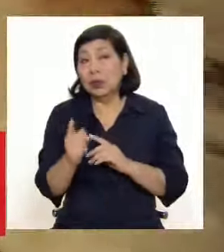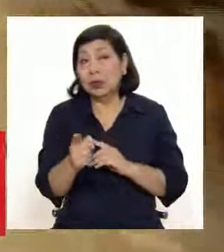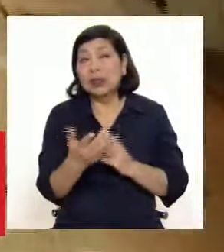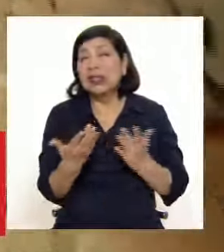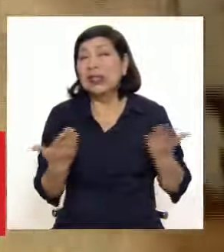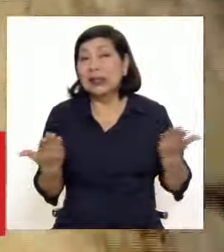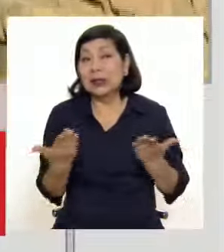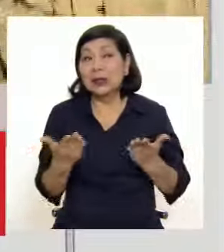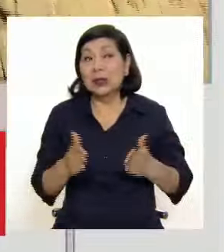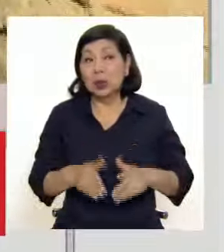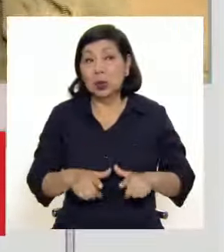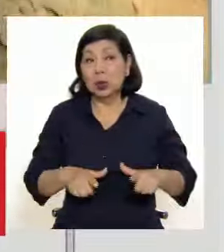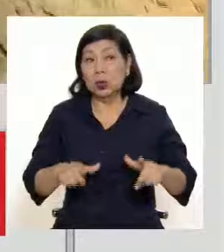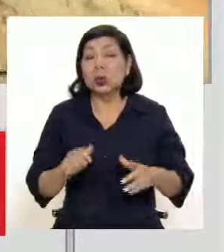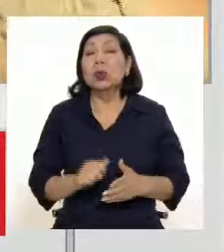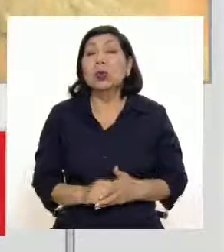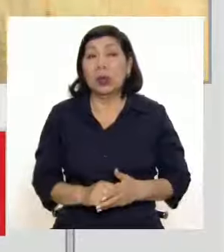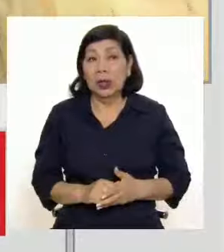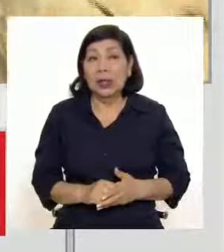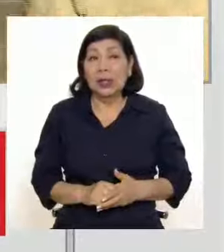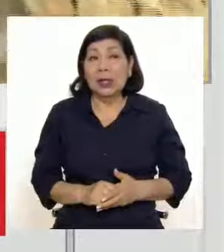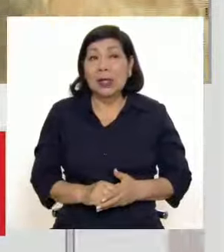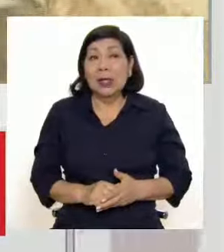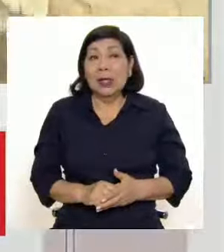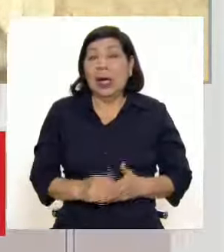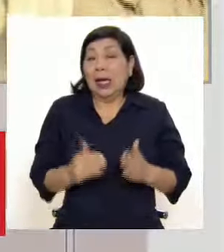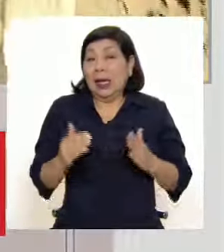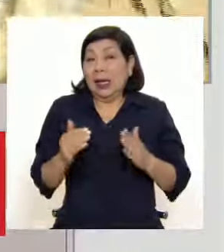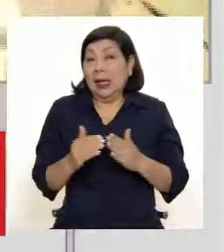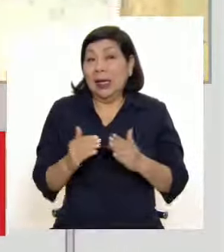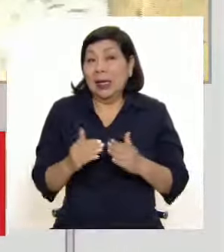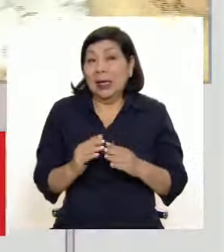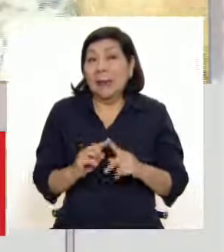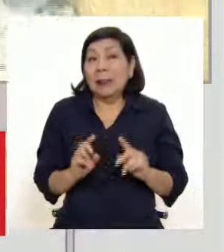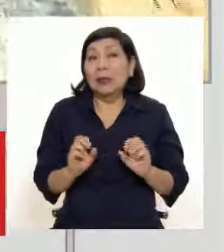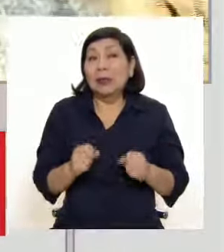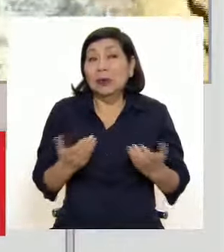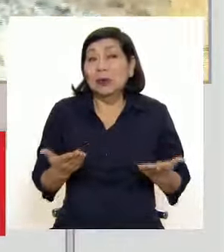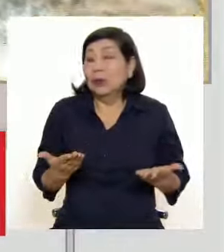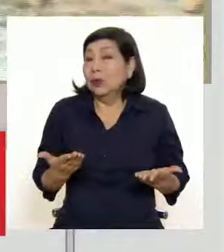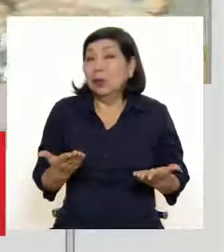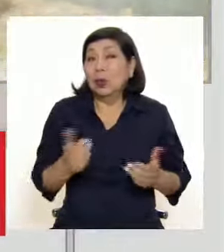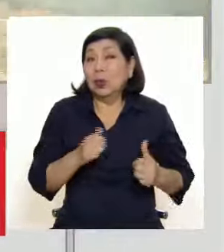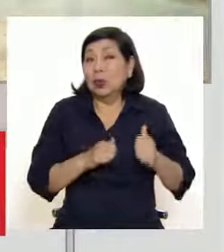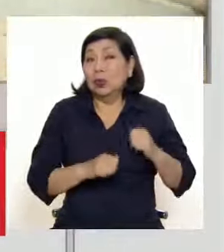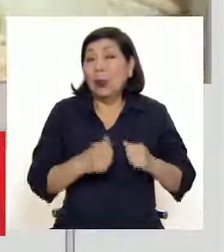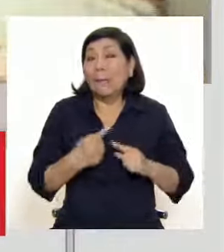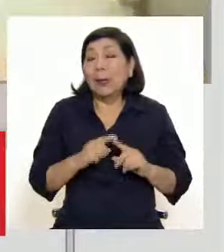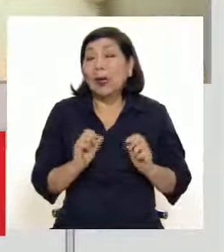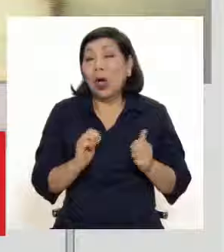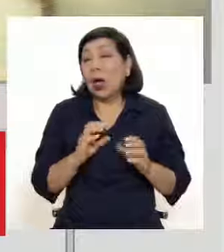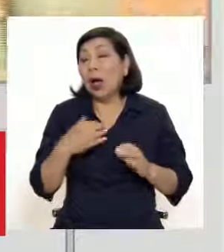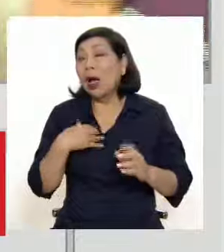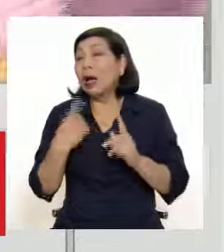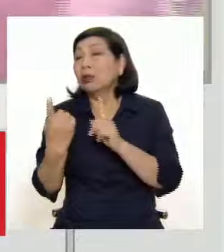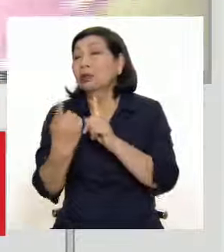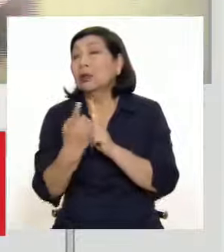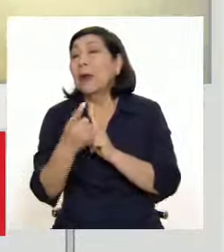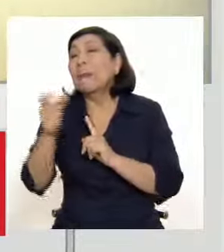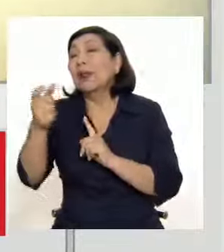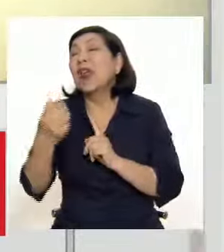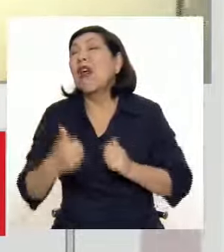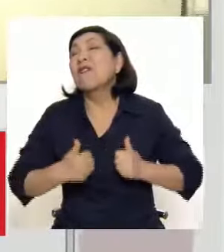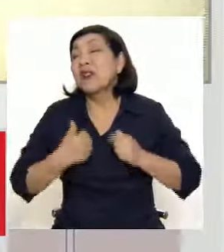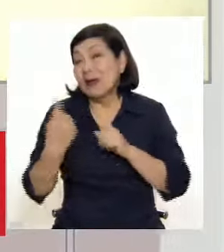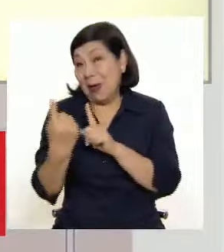justo a uno de las viviendas que resultó afectada para conversar con uno